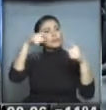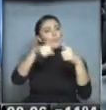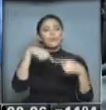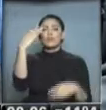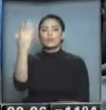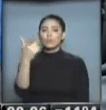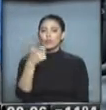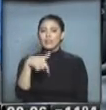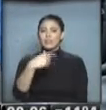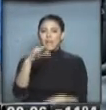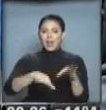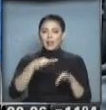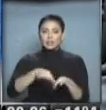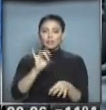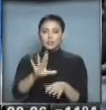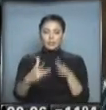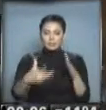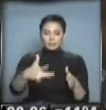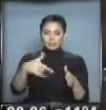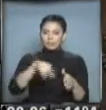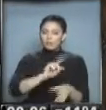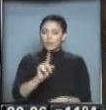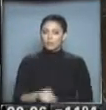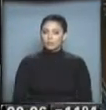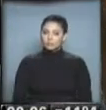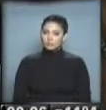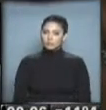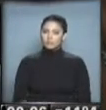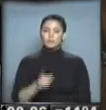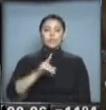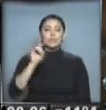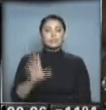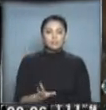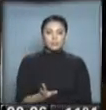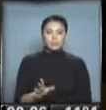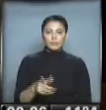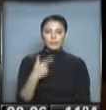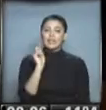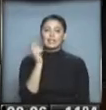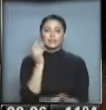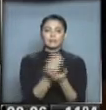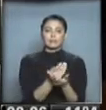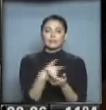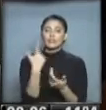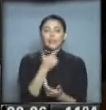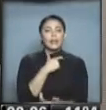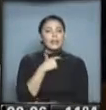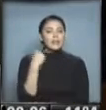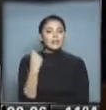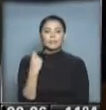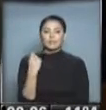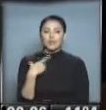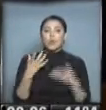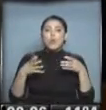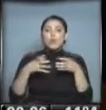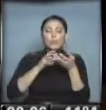estas elecciones como algo coyuntural, de ocasión, que no es la lucha solamente por el cargo, sino que queremos